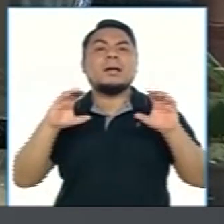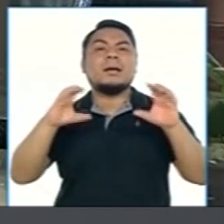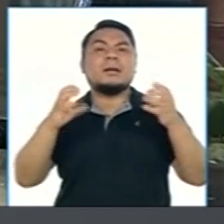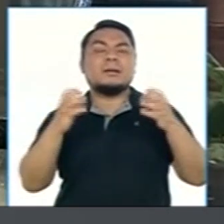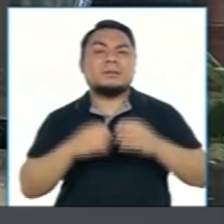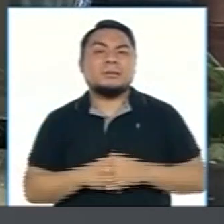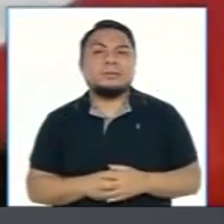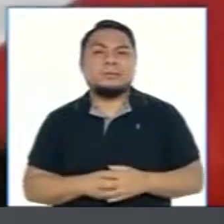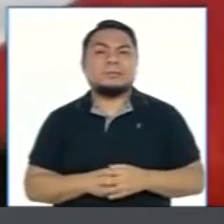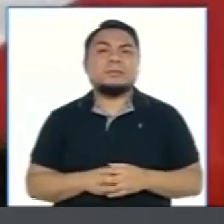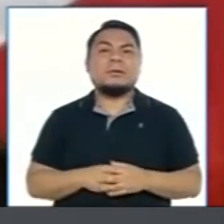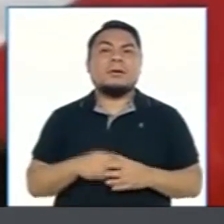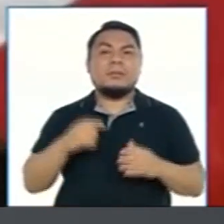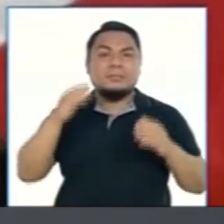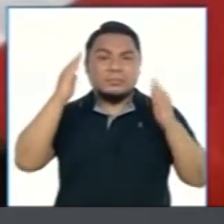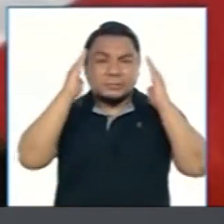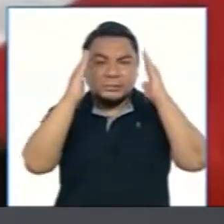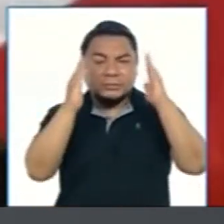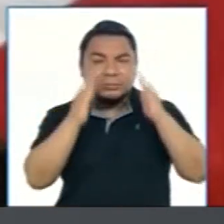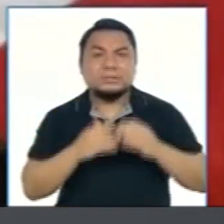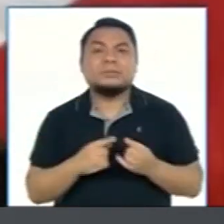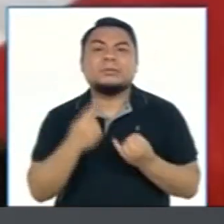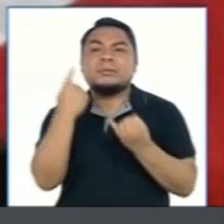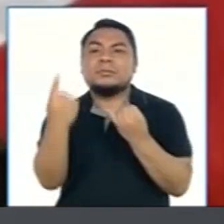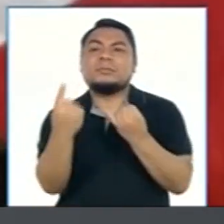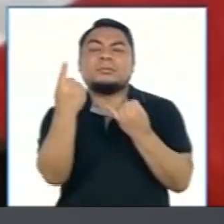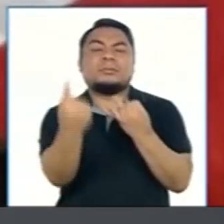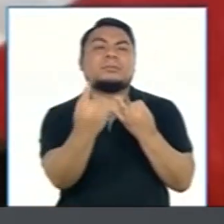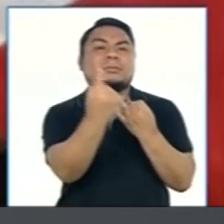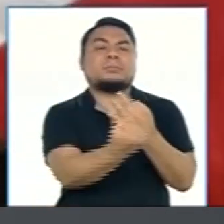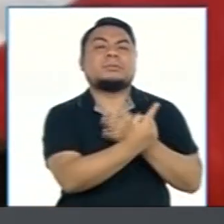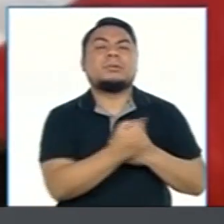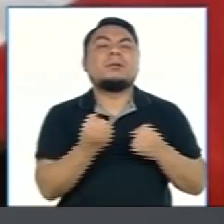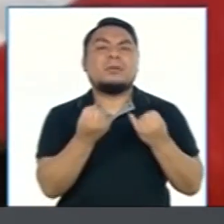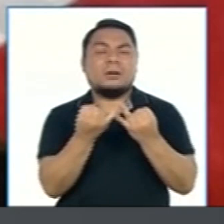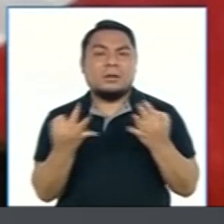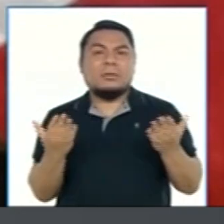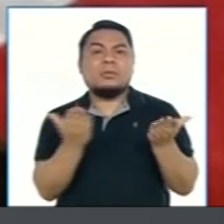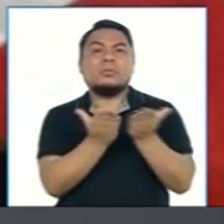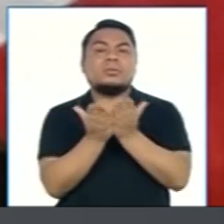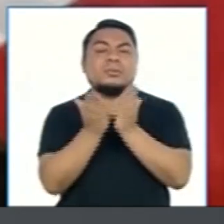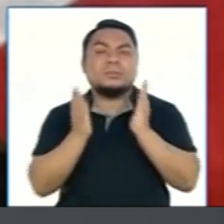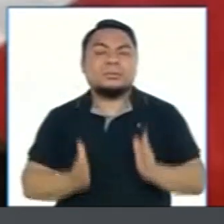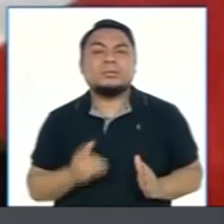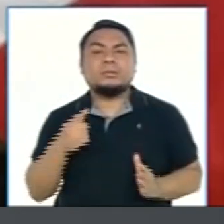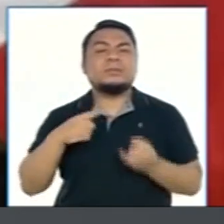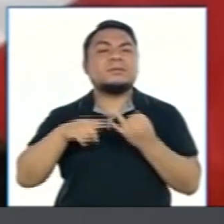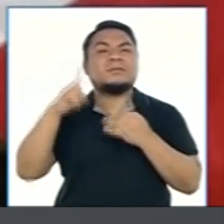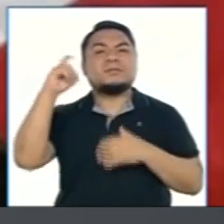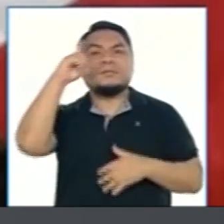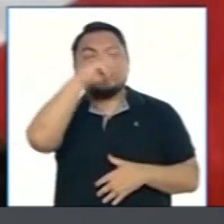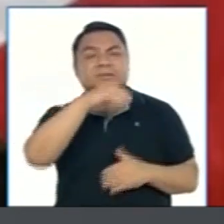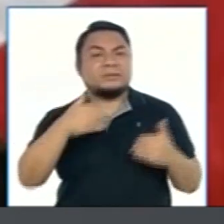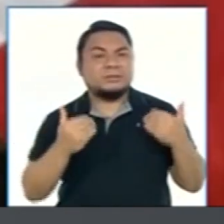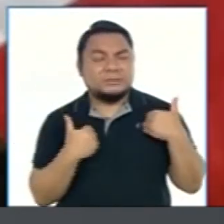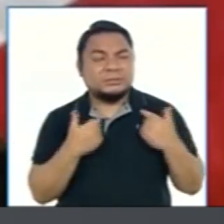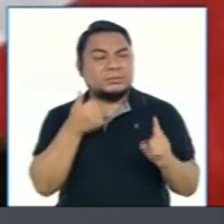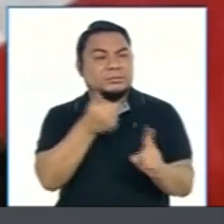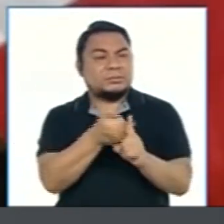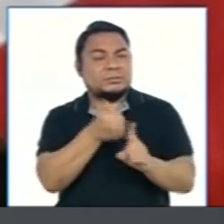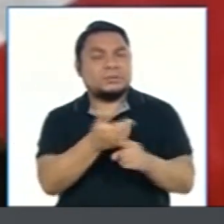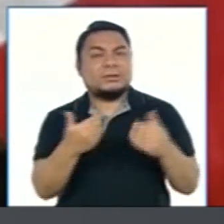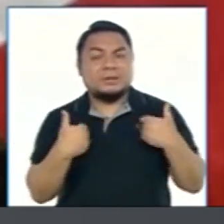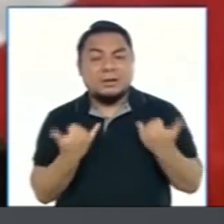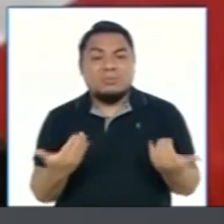clases atendiendo individualmente a algunos alumnos, por las dificultades que tiene